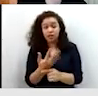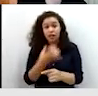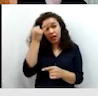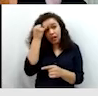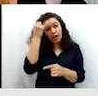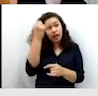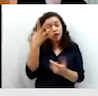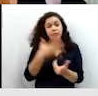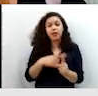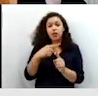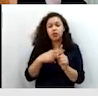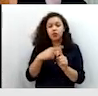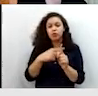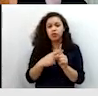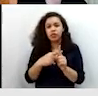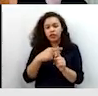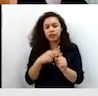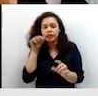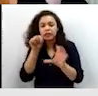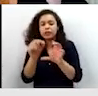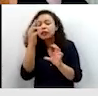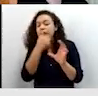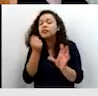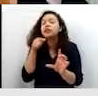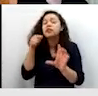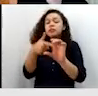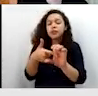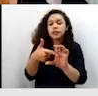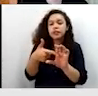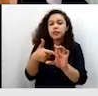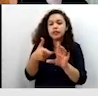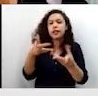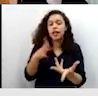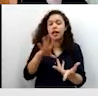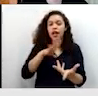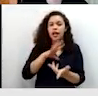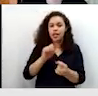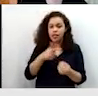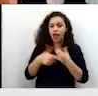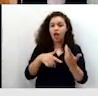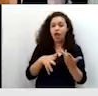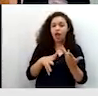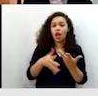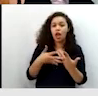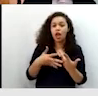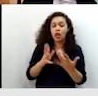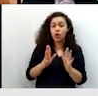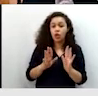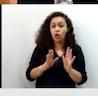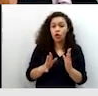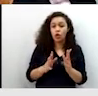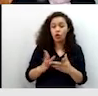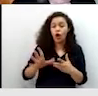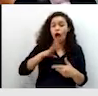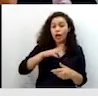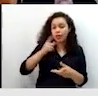utilizando termómetros y en este caso, si tenemos un remanente, es recalentar completamente todo este tipo de alimento. Que